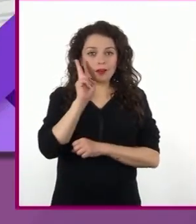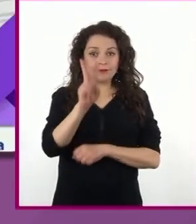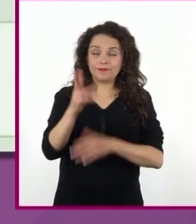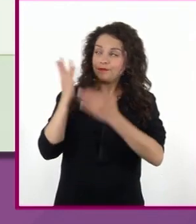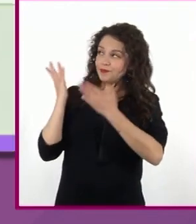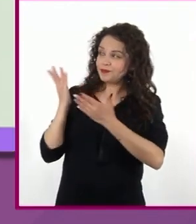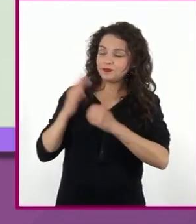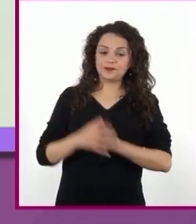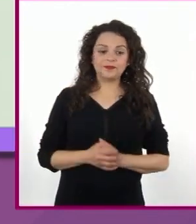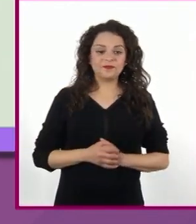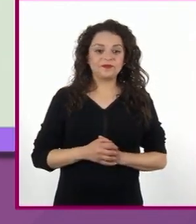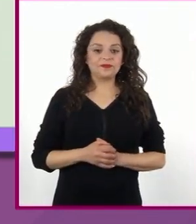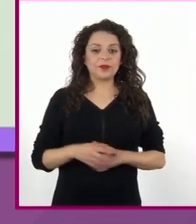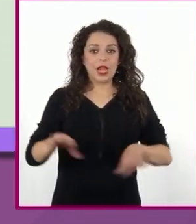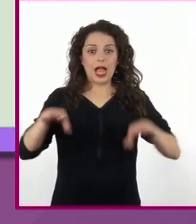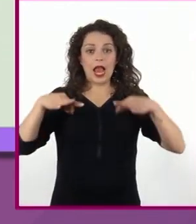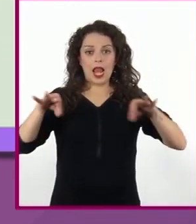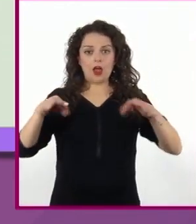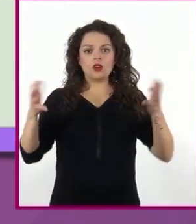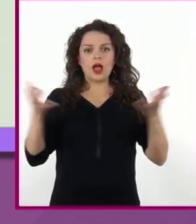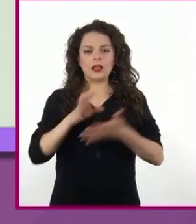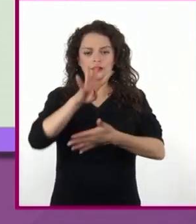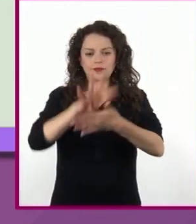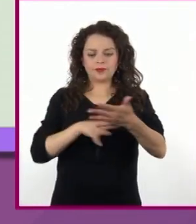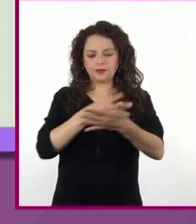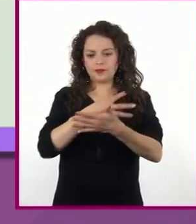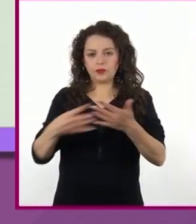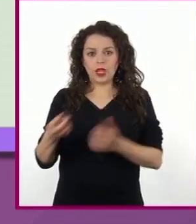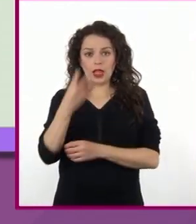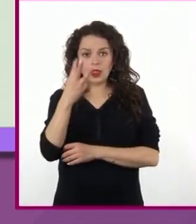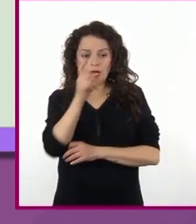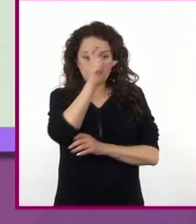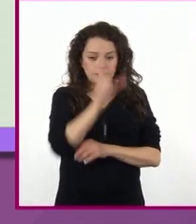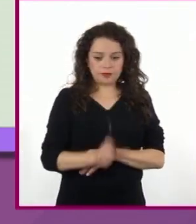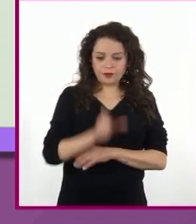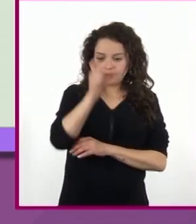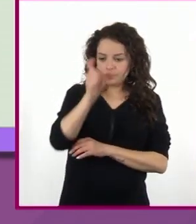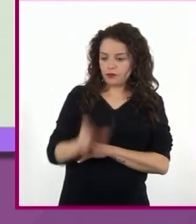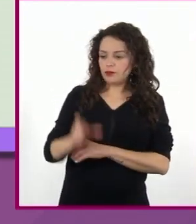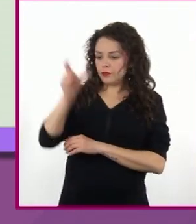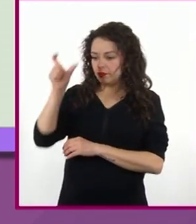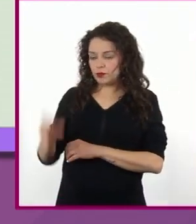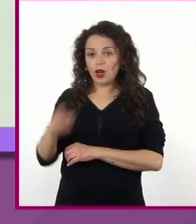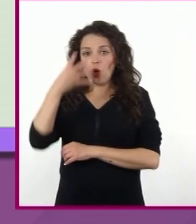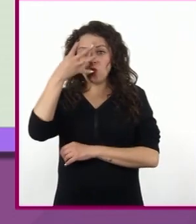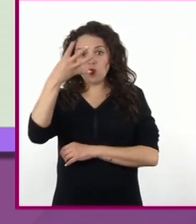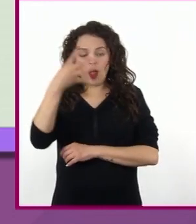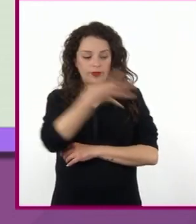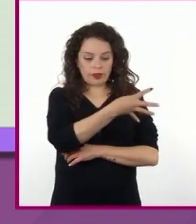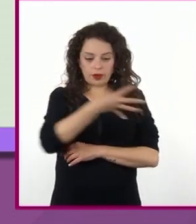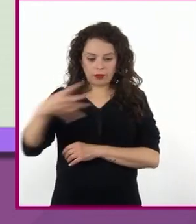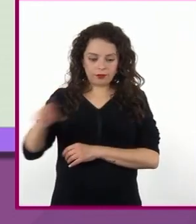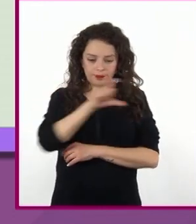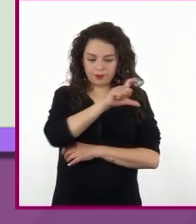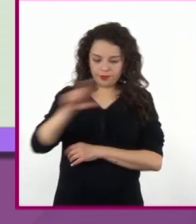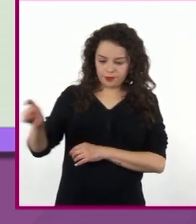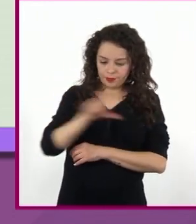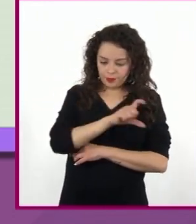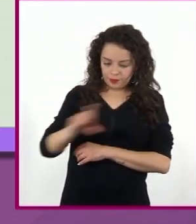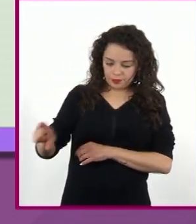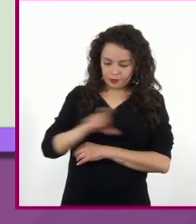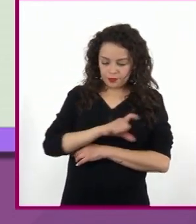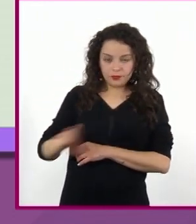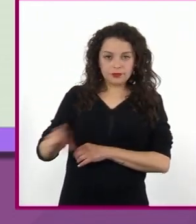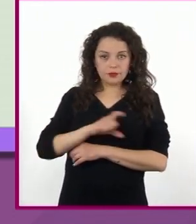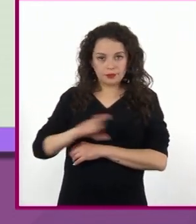En una hoja, elaboren un cuadro con 3 columnas y 4 filas, como se muestra en el ejemplo. Como título principal